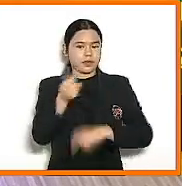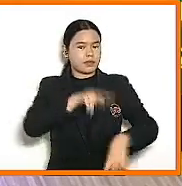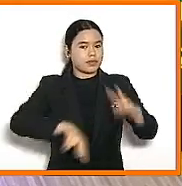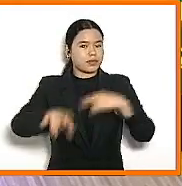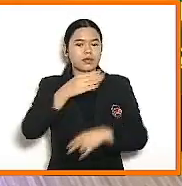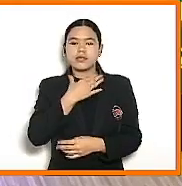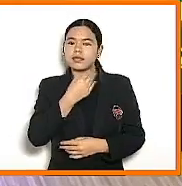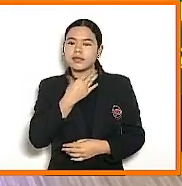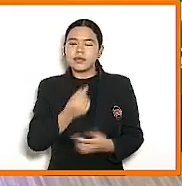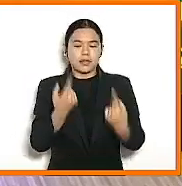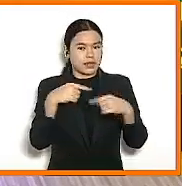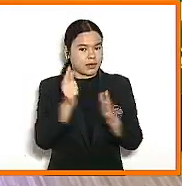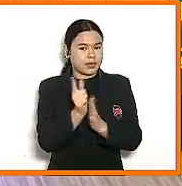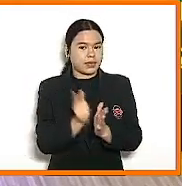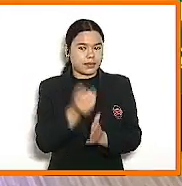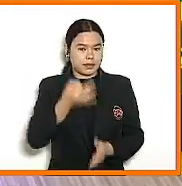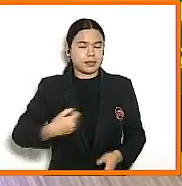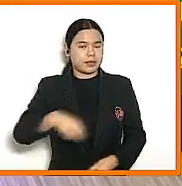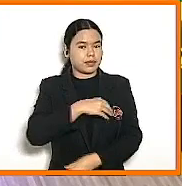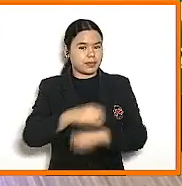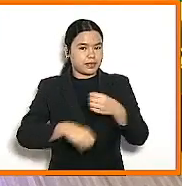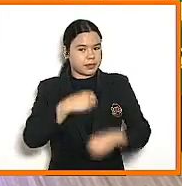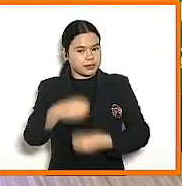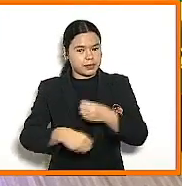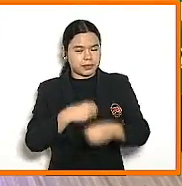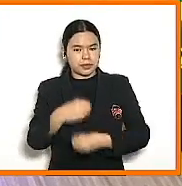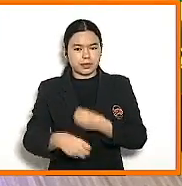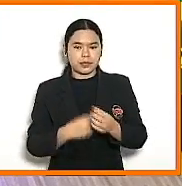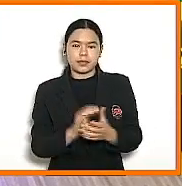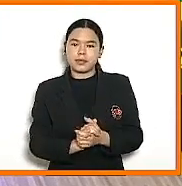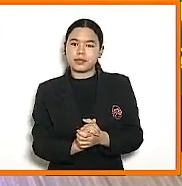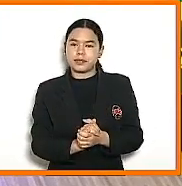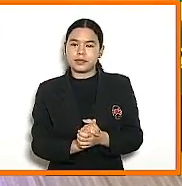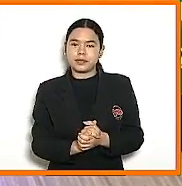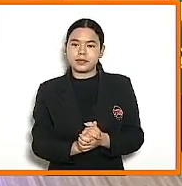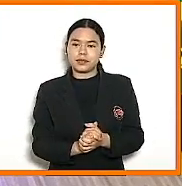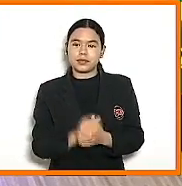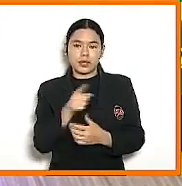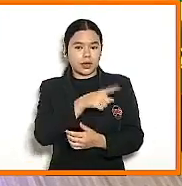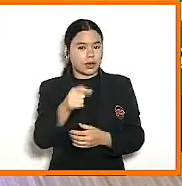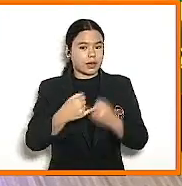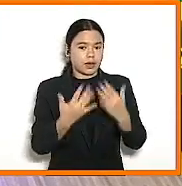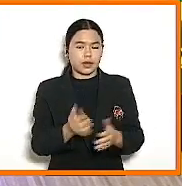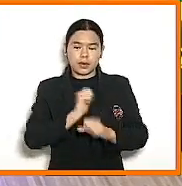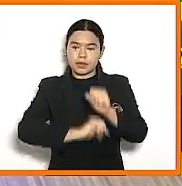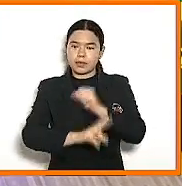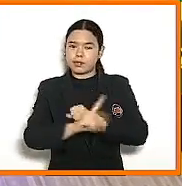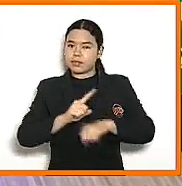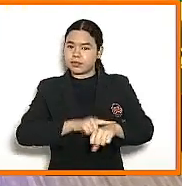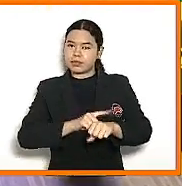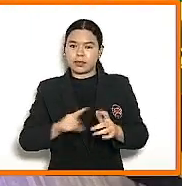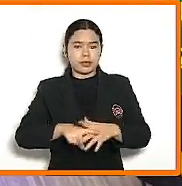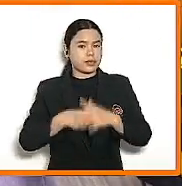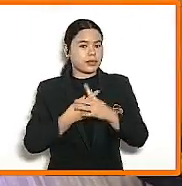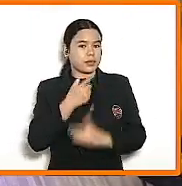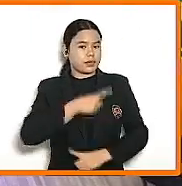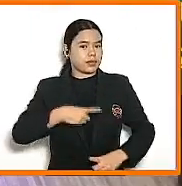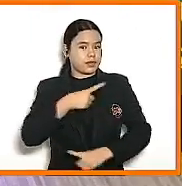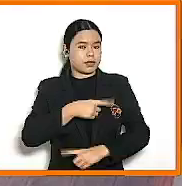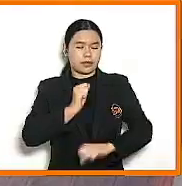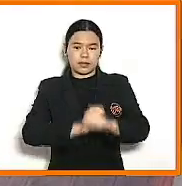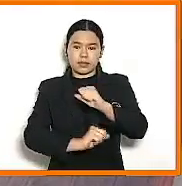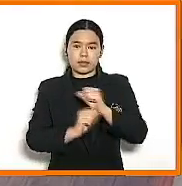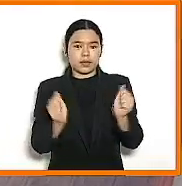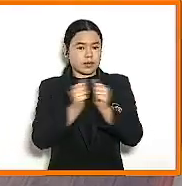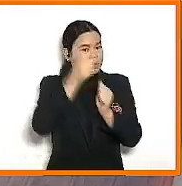auditor y notario, quienes están para darle transparencia a cada uno de nuestros sorteos. Y si eres jugador para premiados, es momento de iniciar nuestra diversión